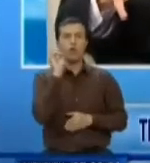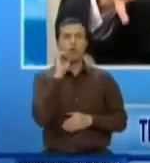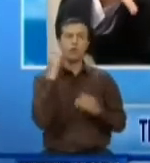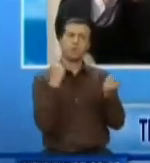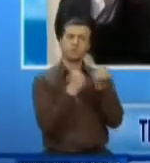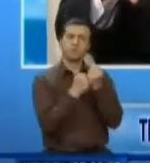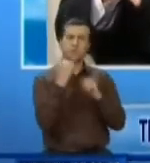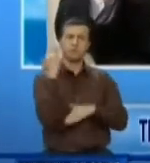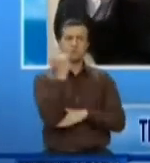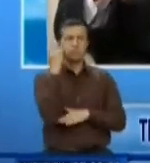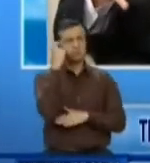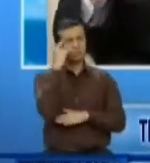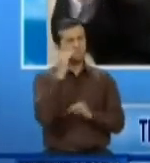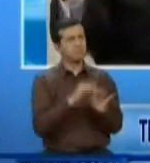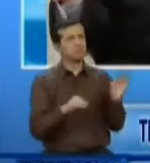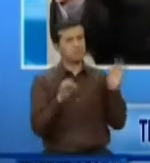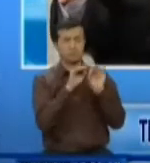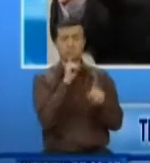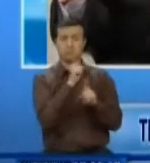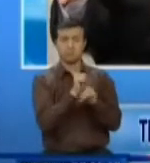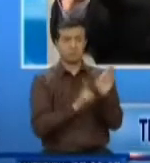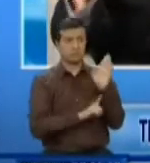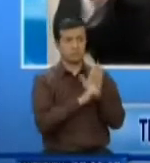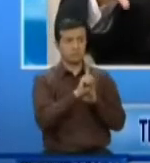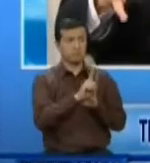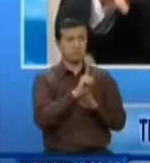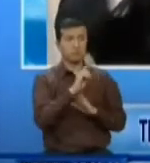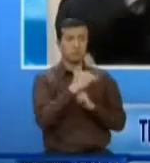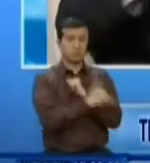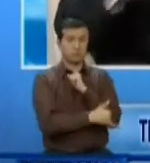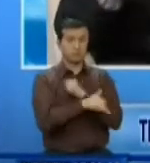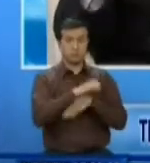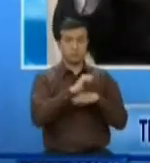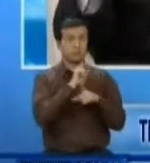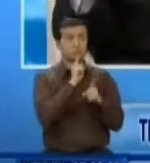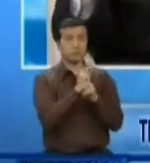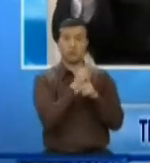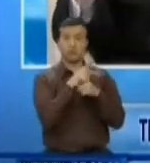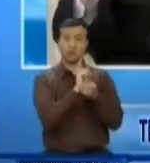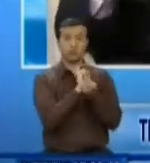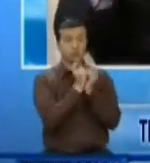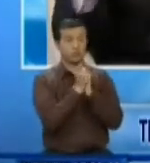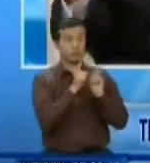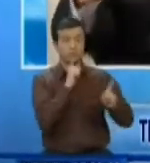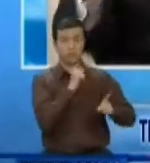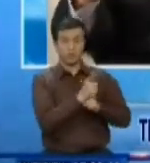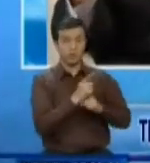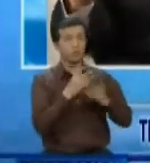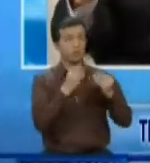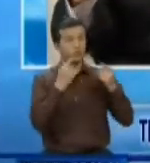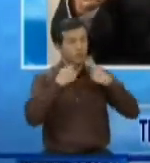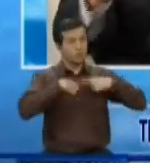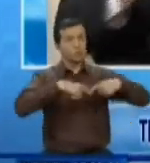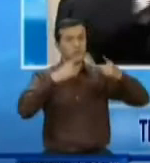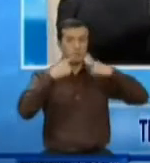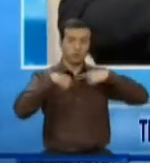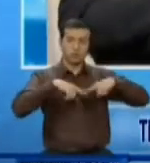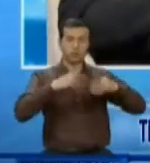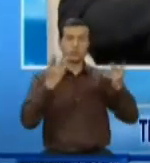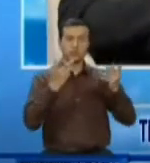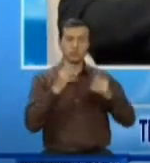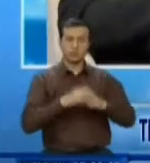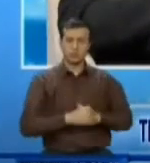ecuatoriano que es para mí fundamental para el desarrollo del país casualmente para ese cambio de matriz productiva de que tanto se ha venido hablando en el